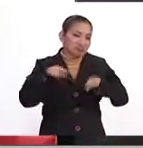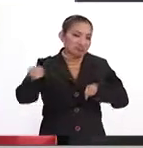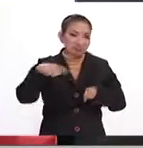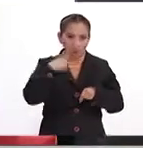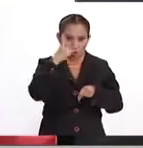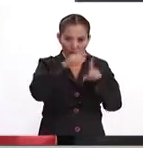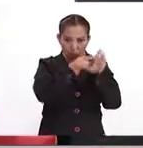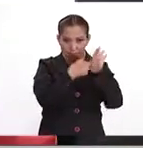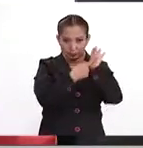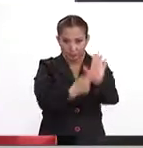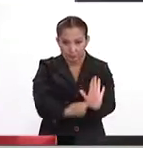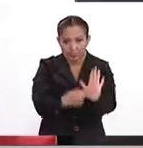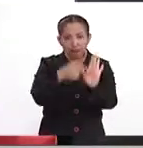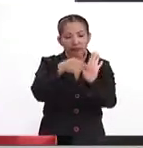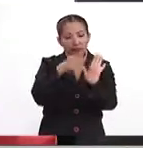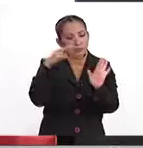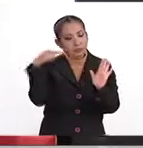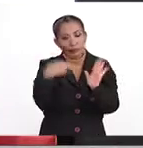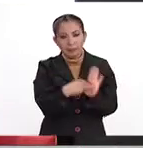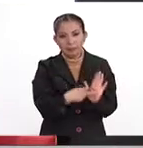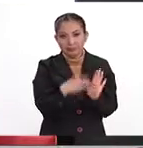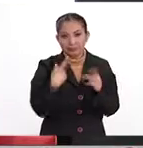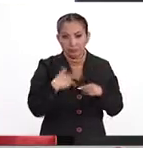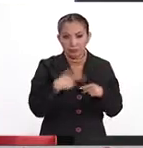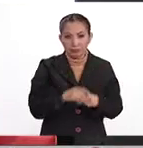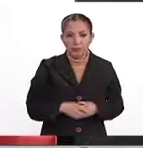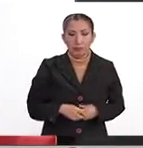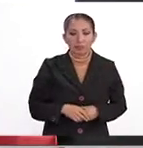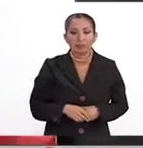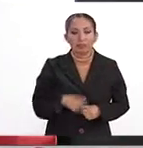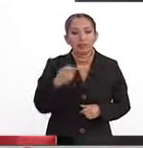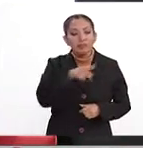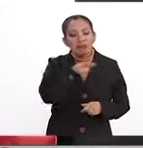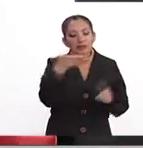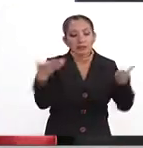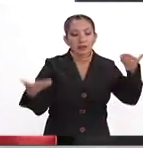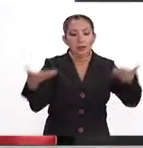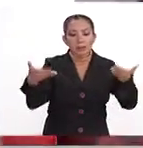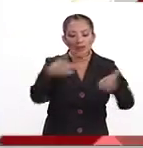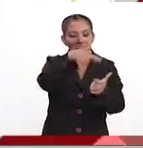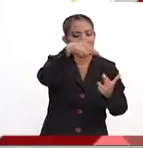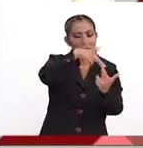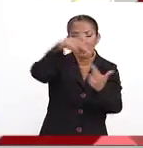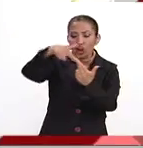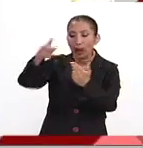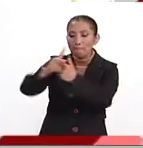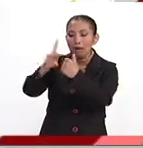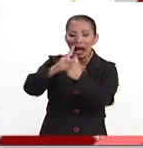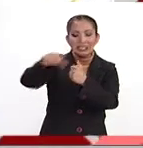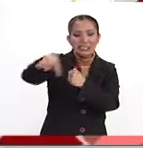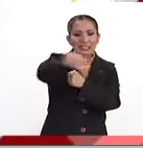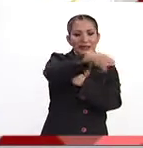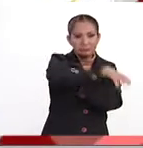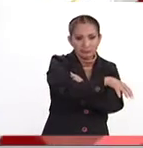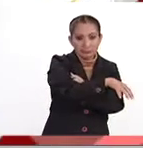mapa que les voy a mostrar, que va a ver el auditorio, es un comparativo regional por país de